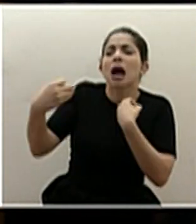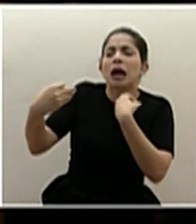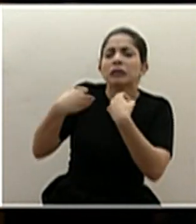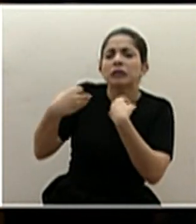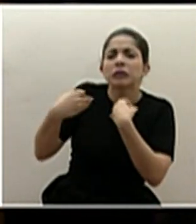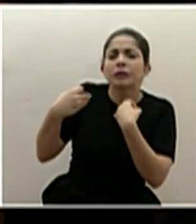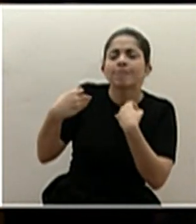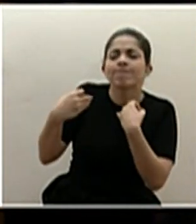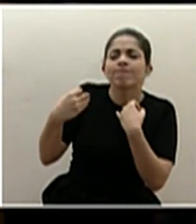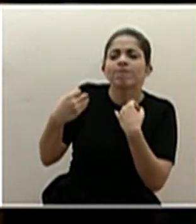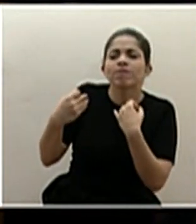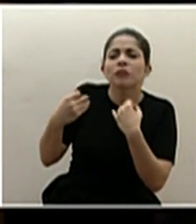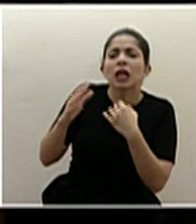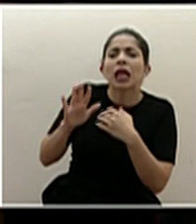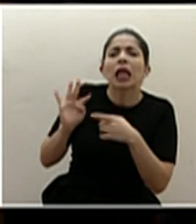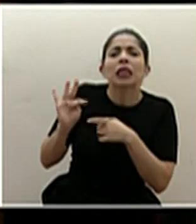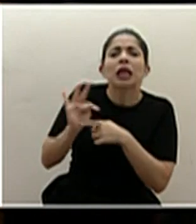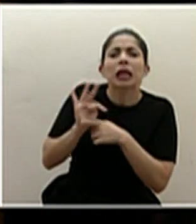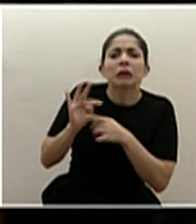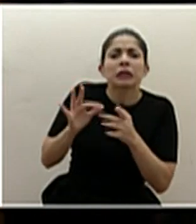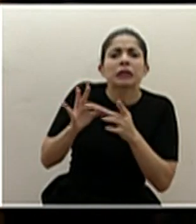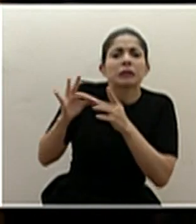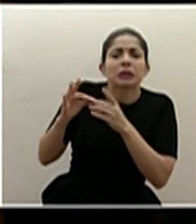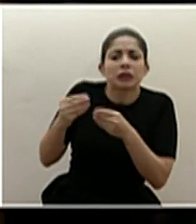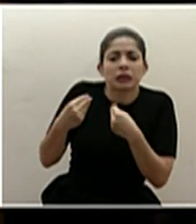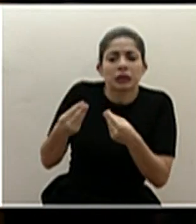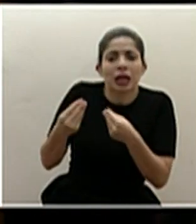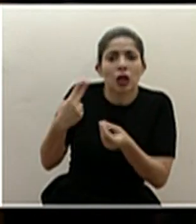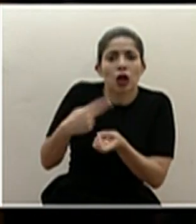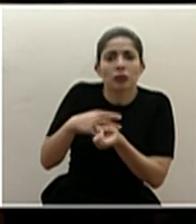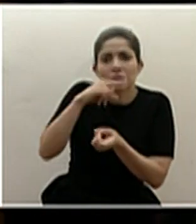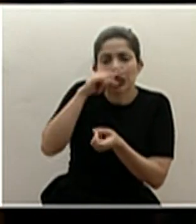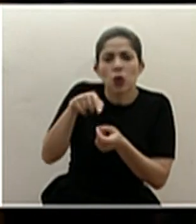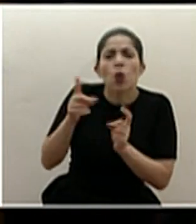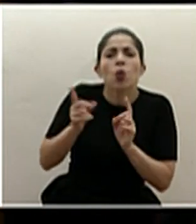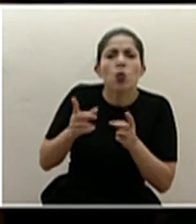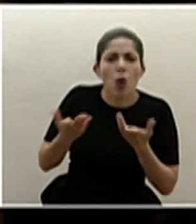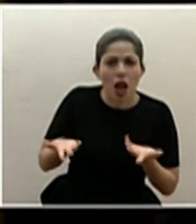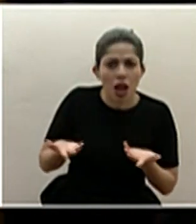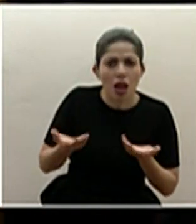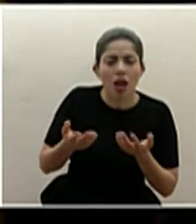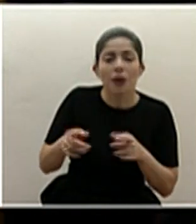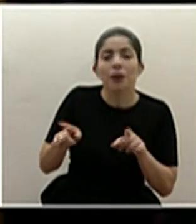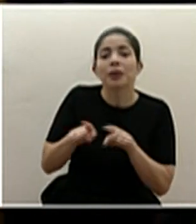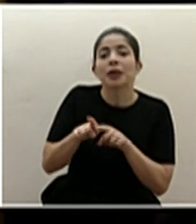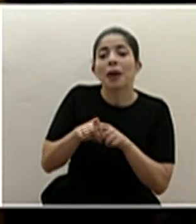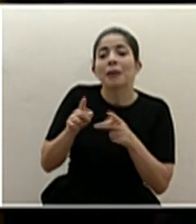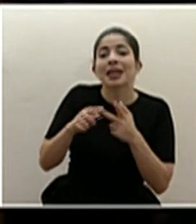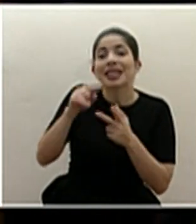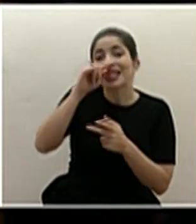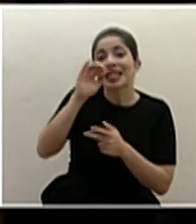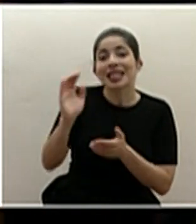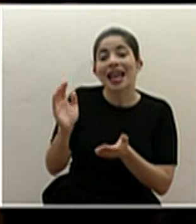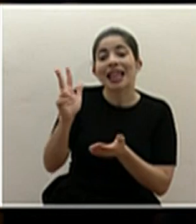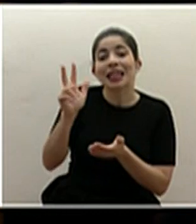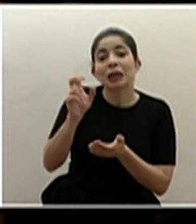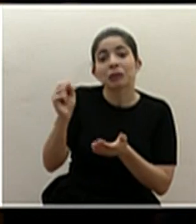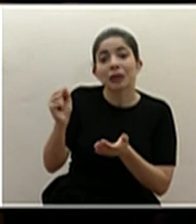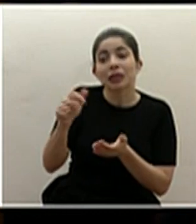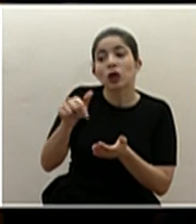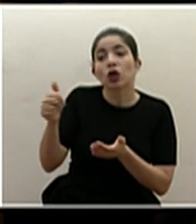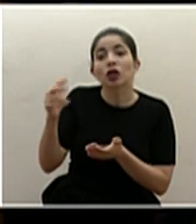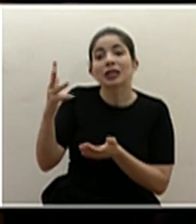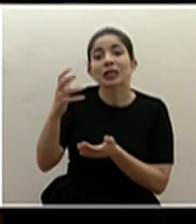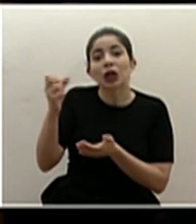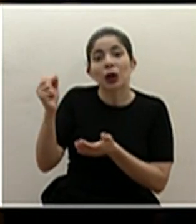luego, de cuál es el tratamiento especial que se le va a dar en el hospital de niños y también sobre los casos de la niña de 3 meses y 5